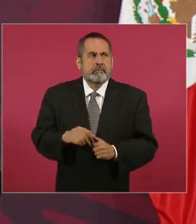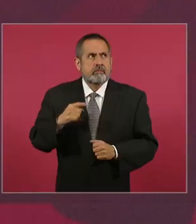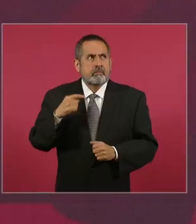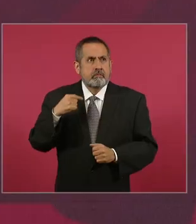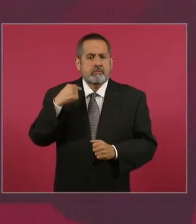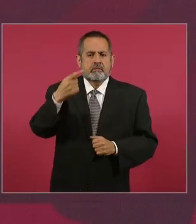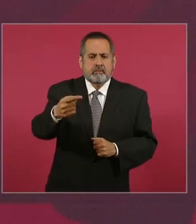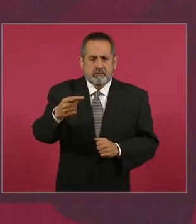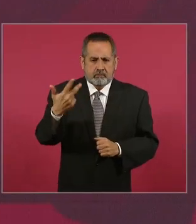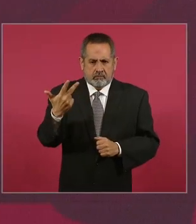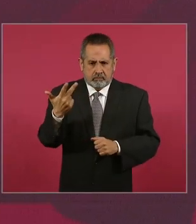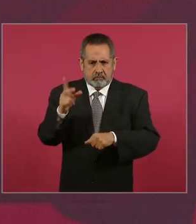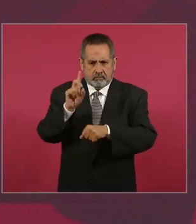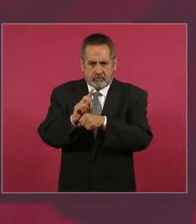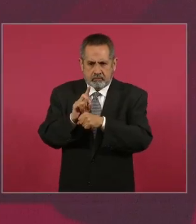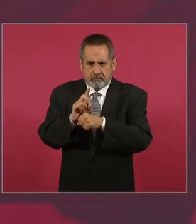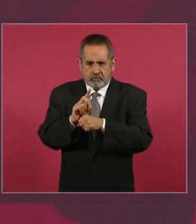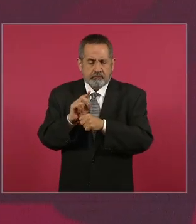8 días